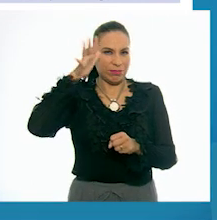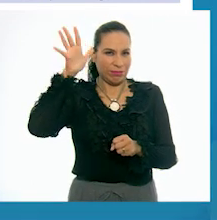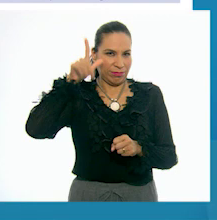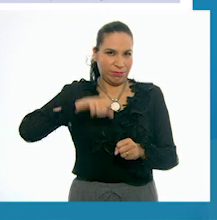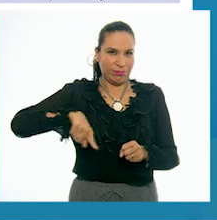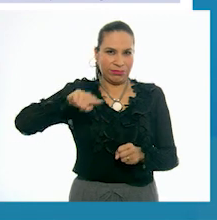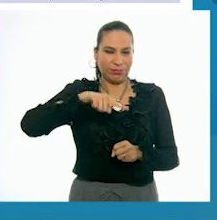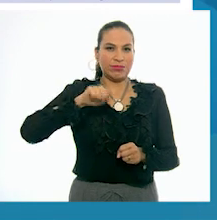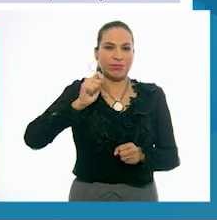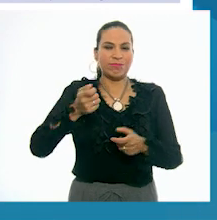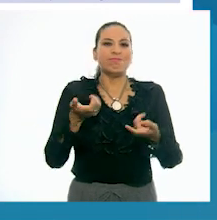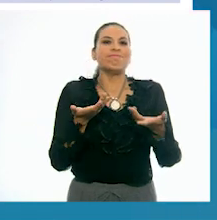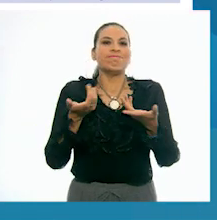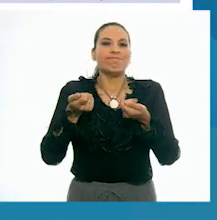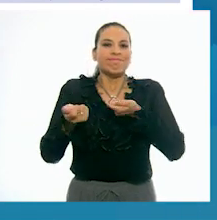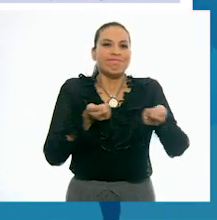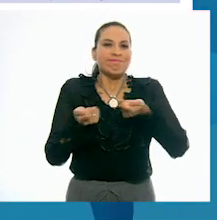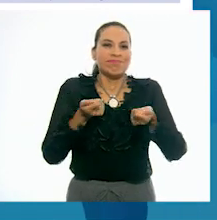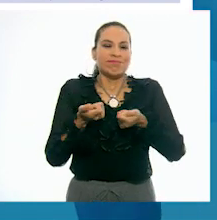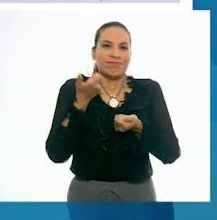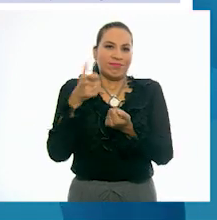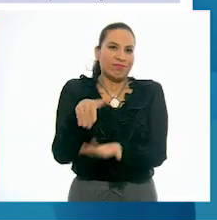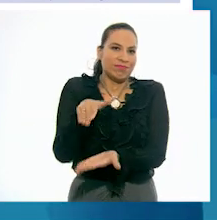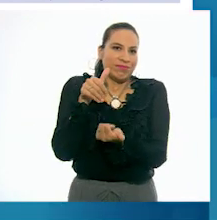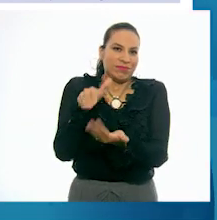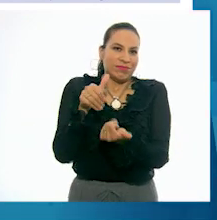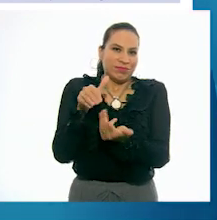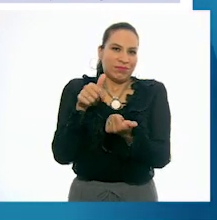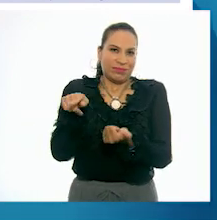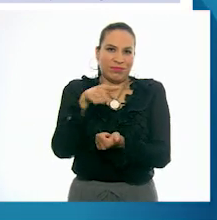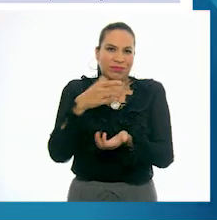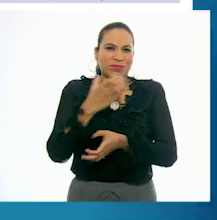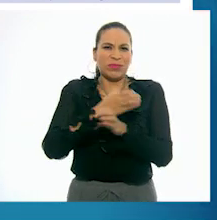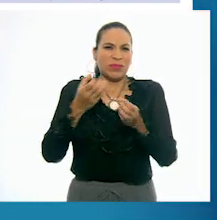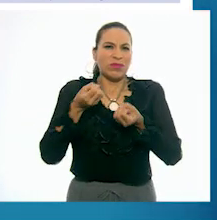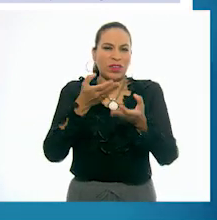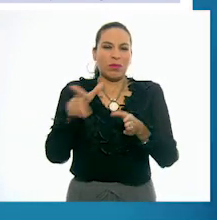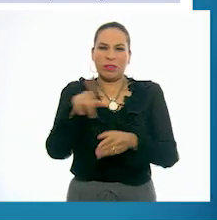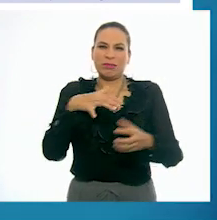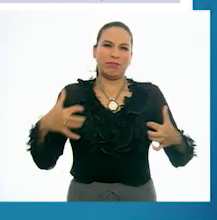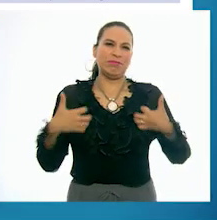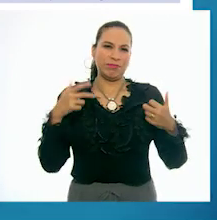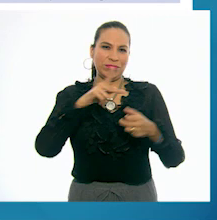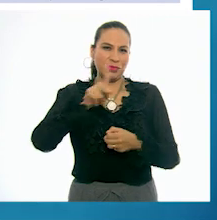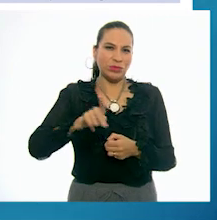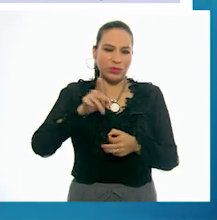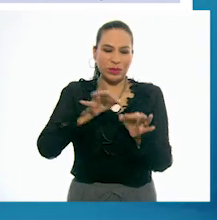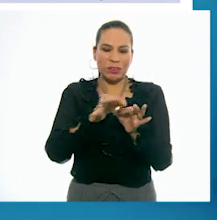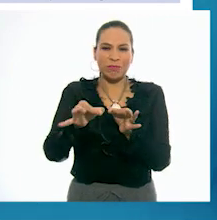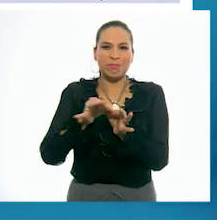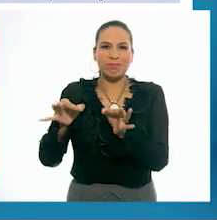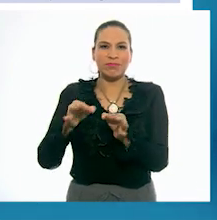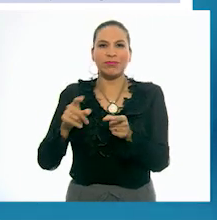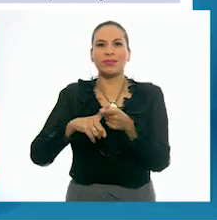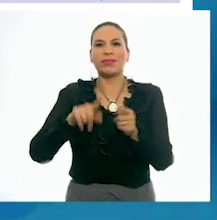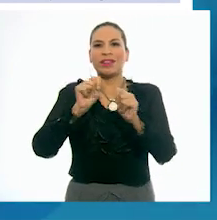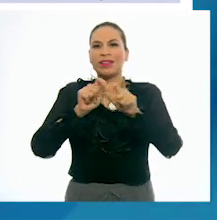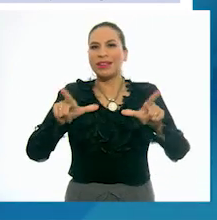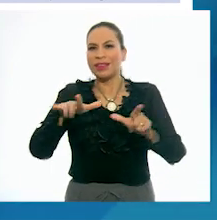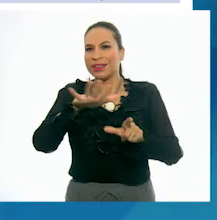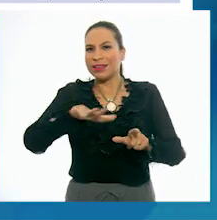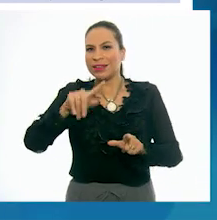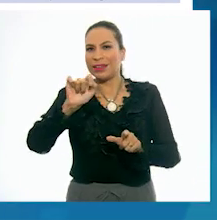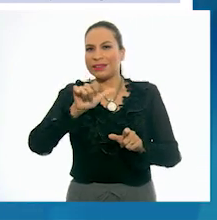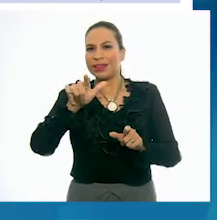mexicas pues los sometieron y les cobraban tributo, lo que causó el descontento de pueblos como los tlaxcaltecas, por